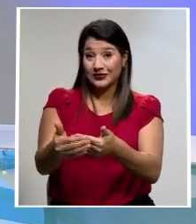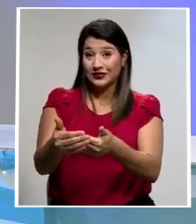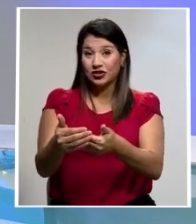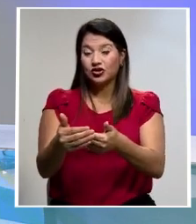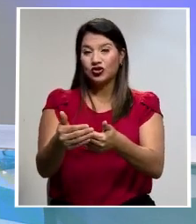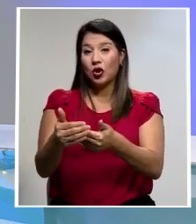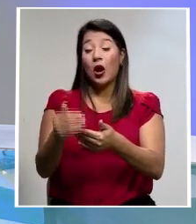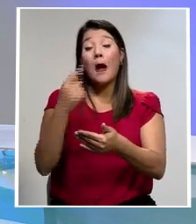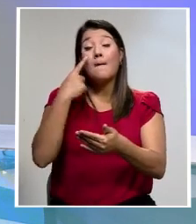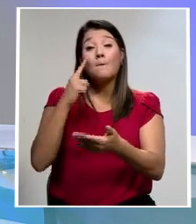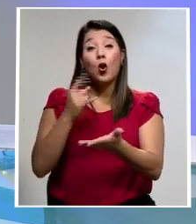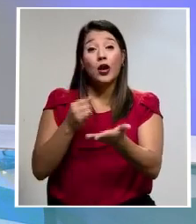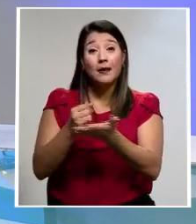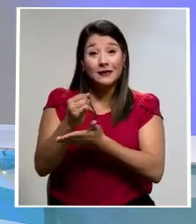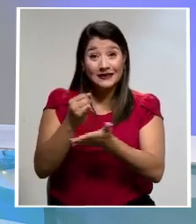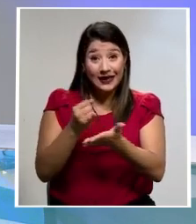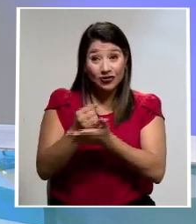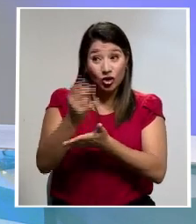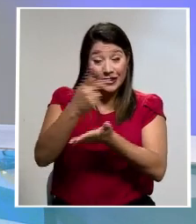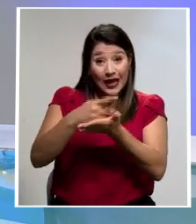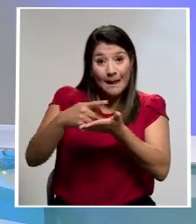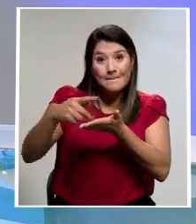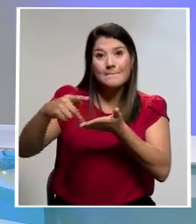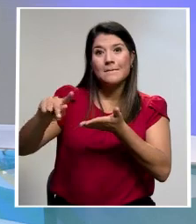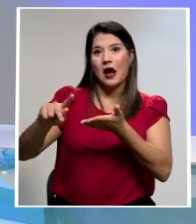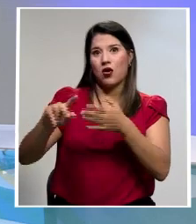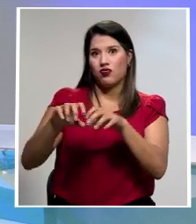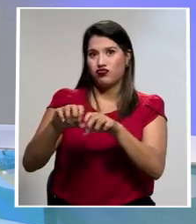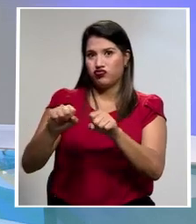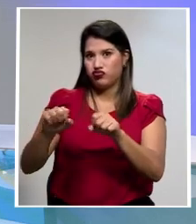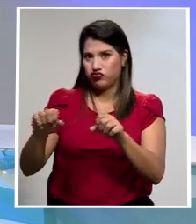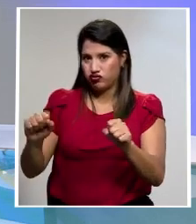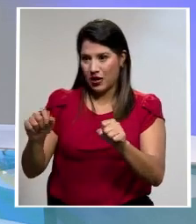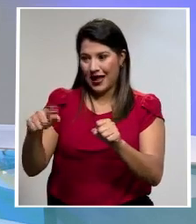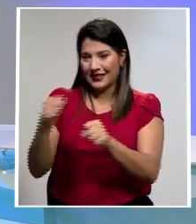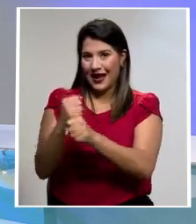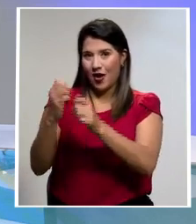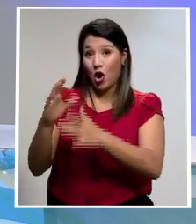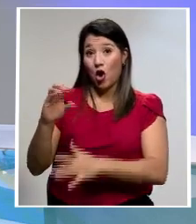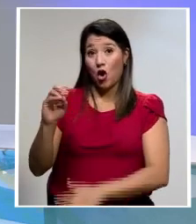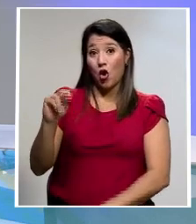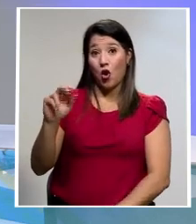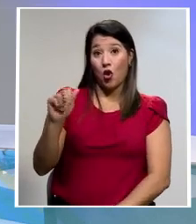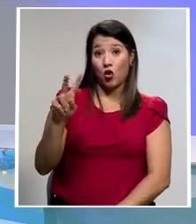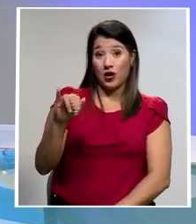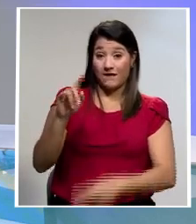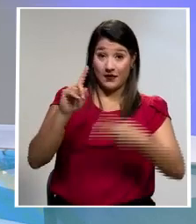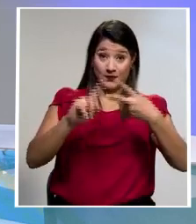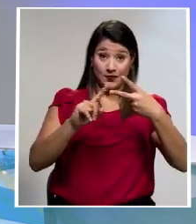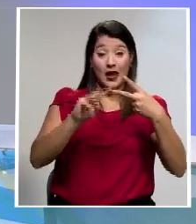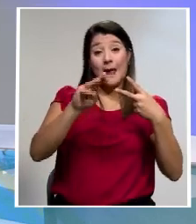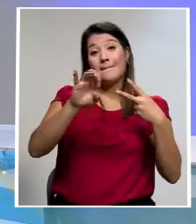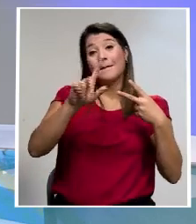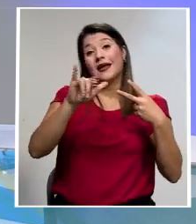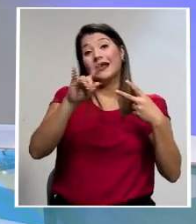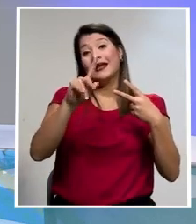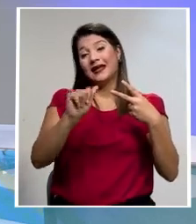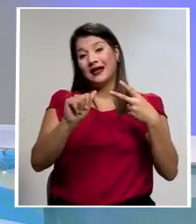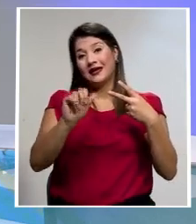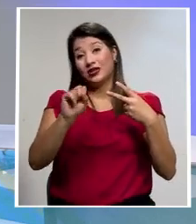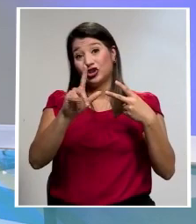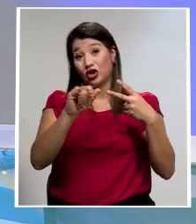sobornos a funcionarios públicos del CONAVI. Mélida Solís fue trasladada a la prisión de mujeres esta